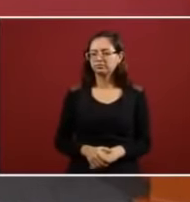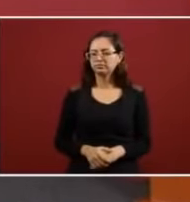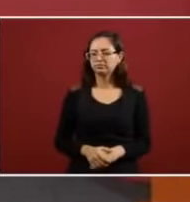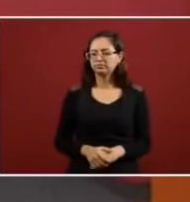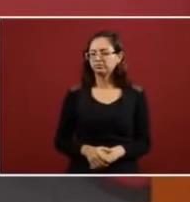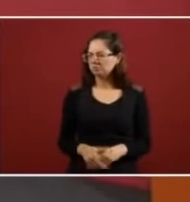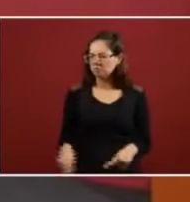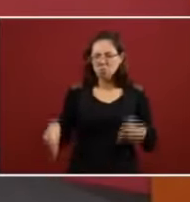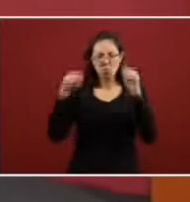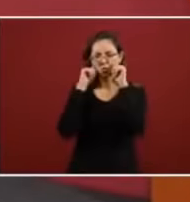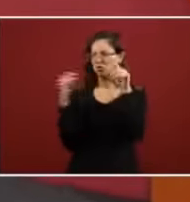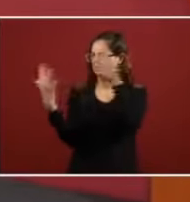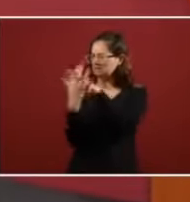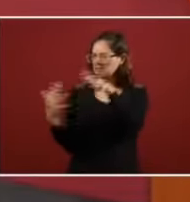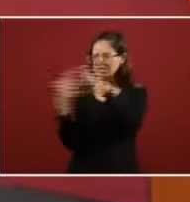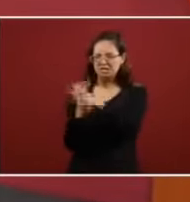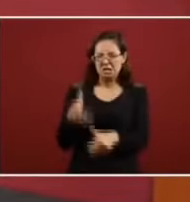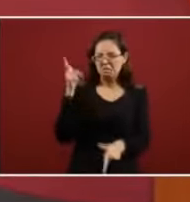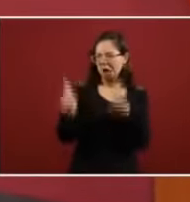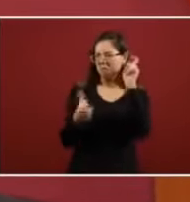a sangre y fuego